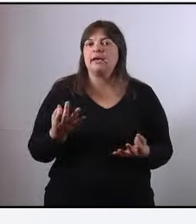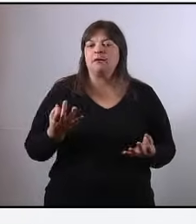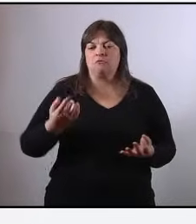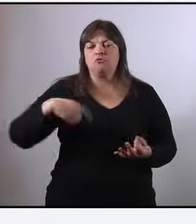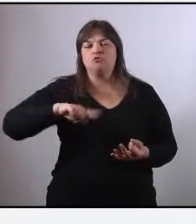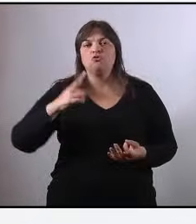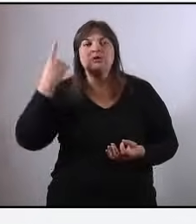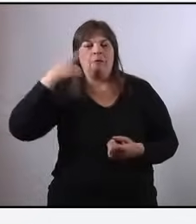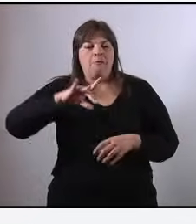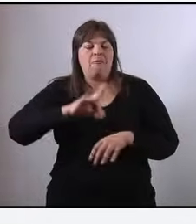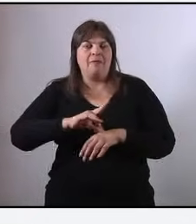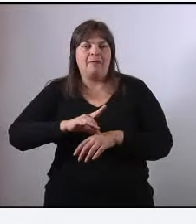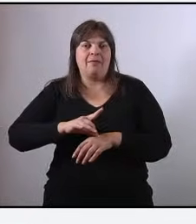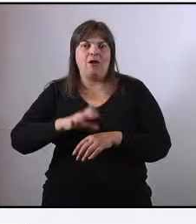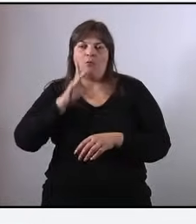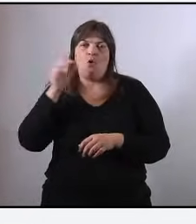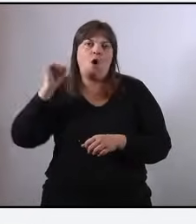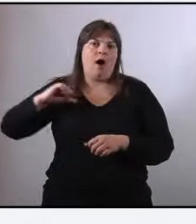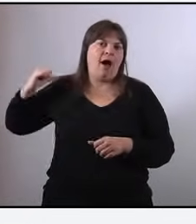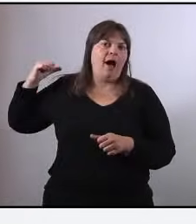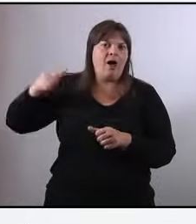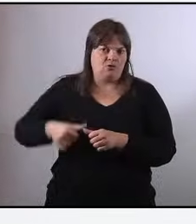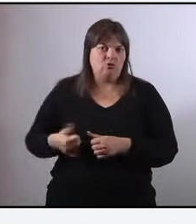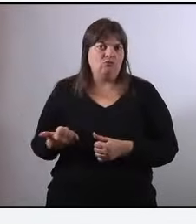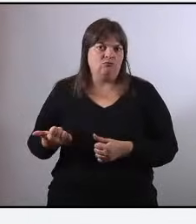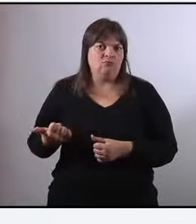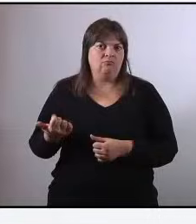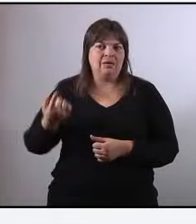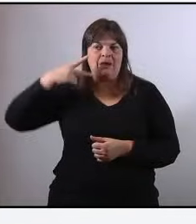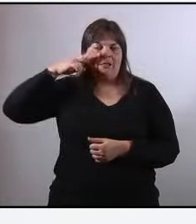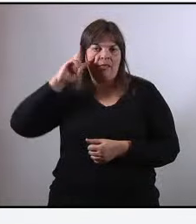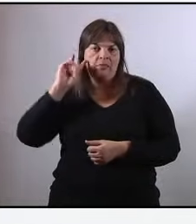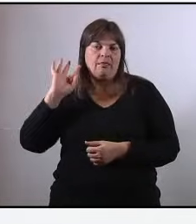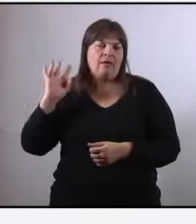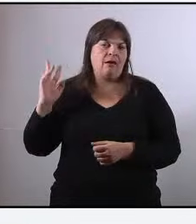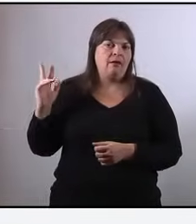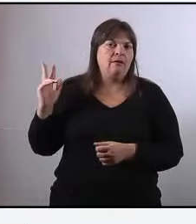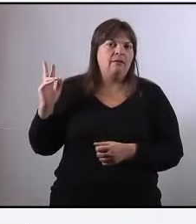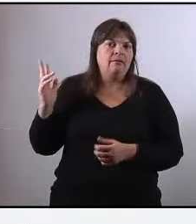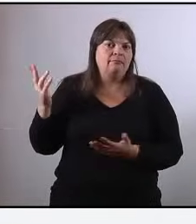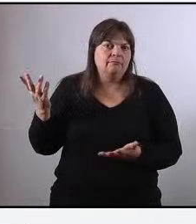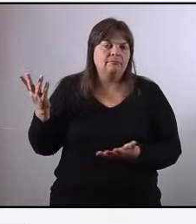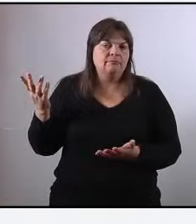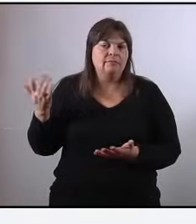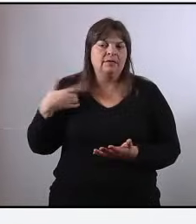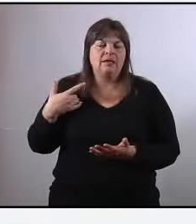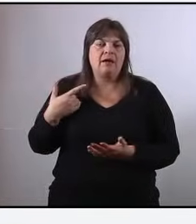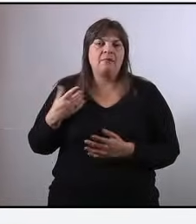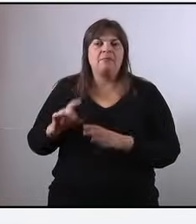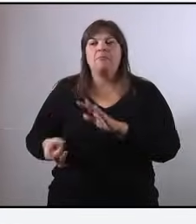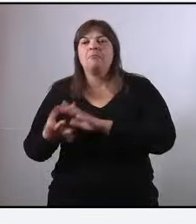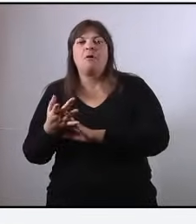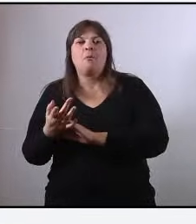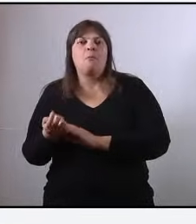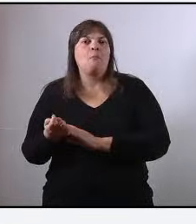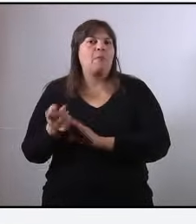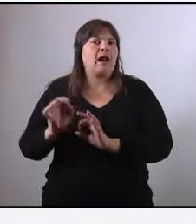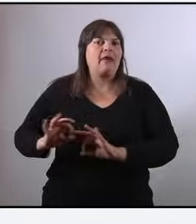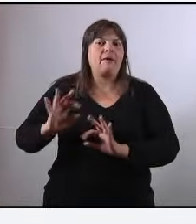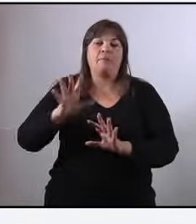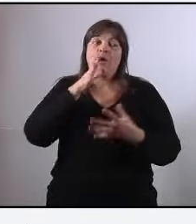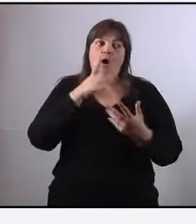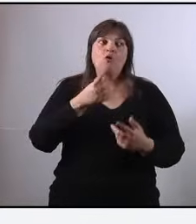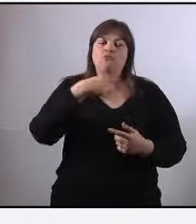funciona esta enfermedad durante muchos años, por supuesto, erradicada o que no había ningún brote. Ahora seguro que se va a